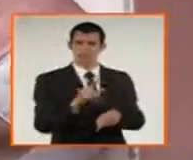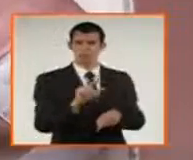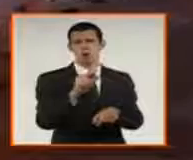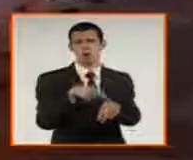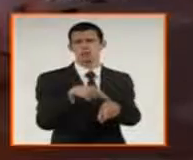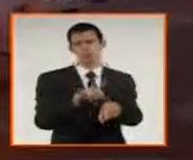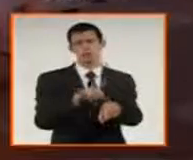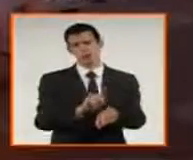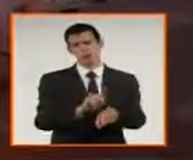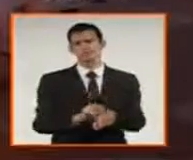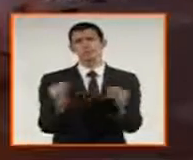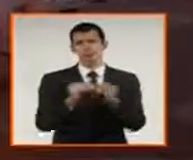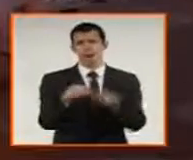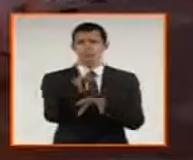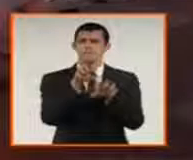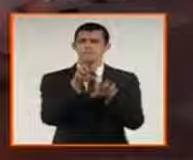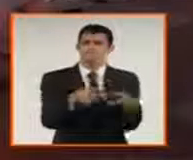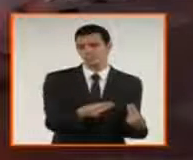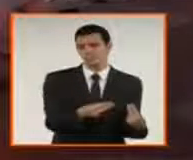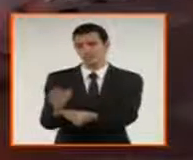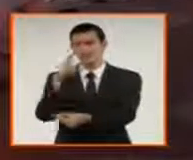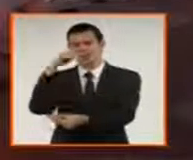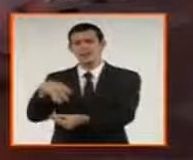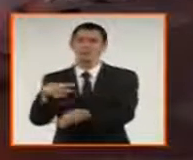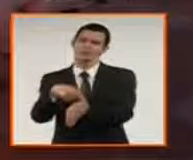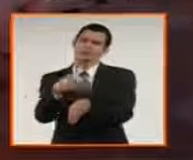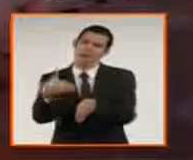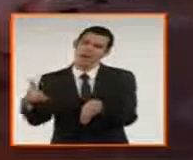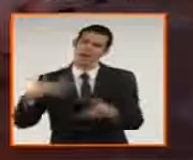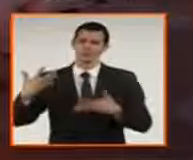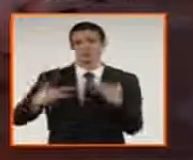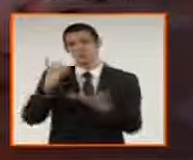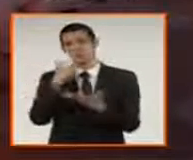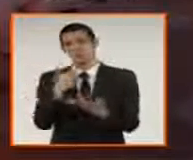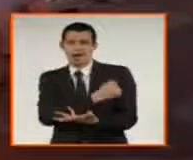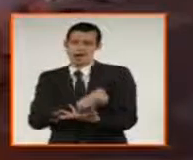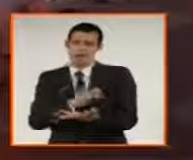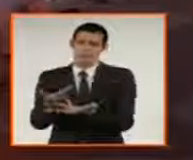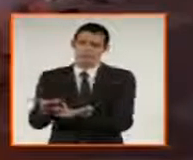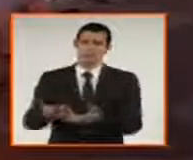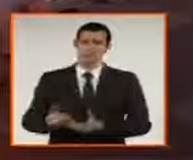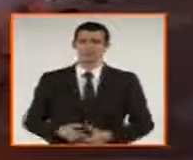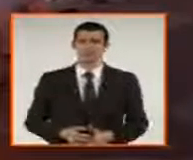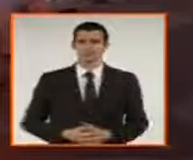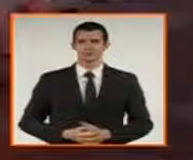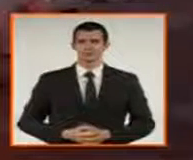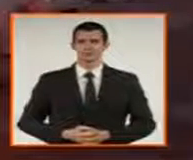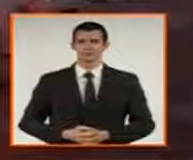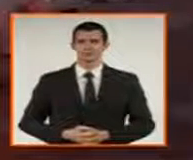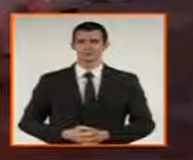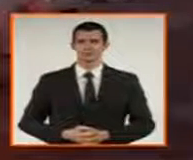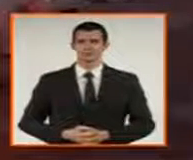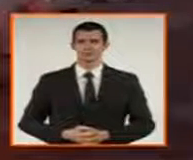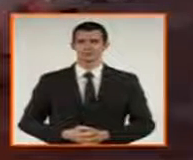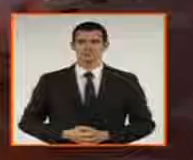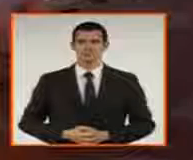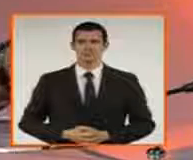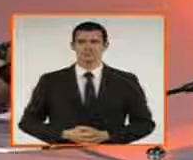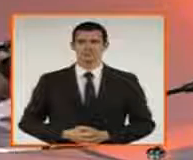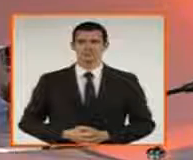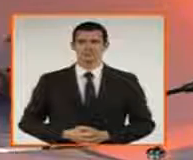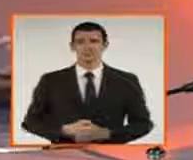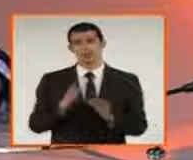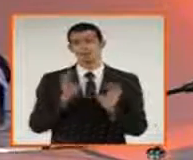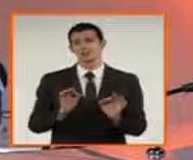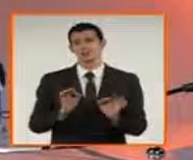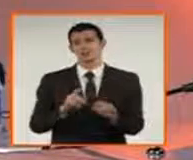Bueno, pues hasta eso. El derecho a alimento lo tiene, porque si no, tampoco la mascota deja de ser mascota si no se le quiere. Ahí todo